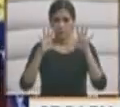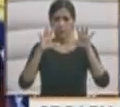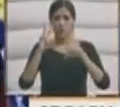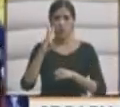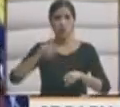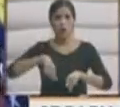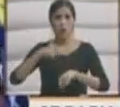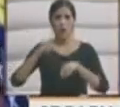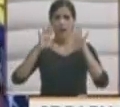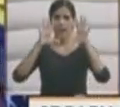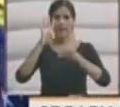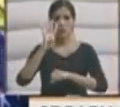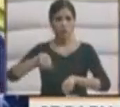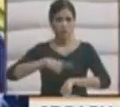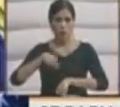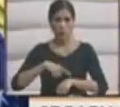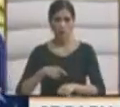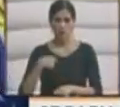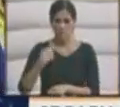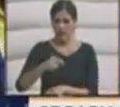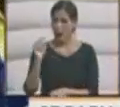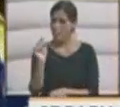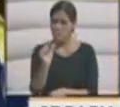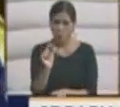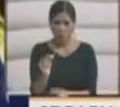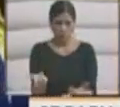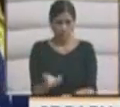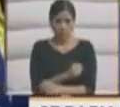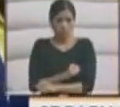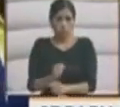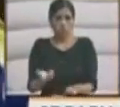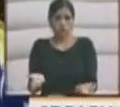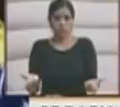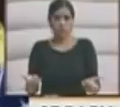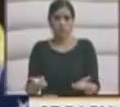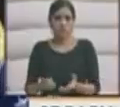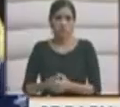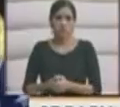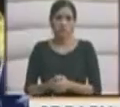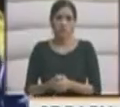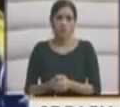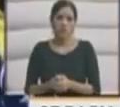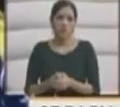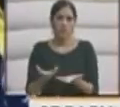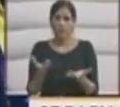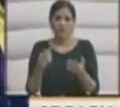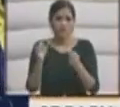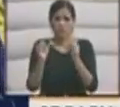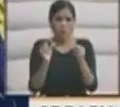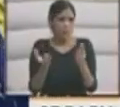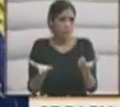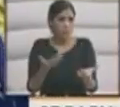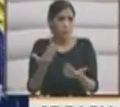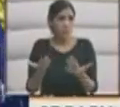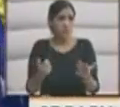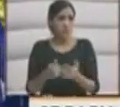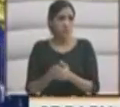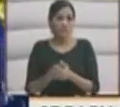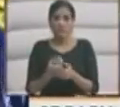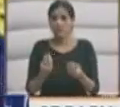horas. A mí me pagaban muy poco, mi mamá no pudo encontrar, y con mi hermana trabajaba así en la calle y